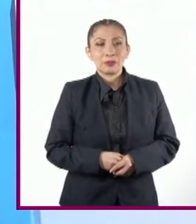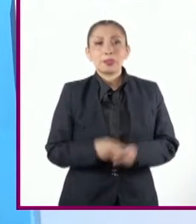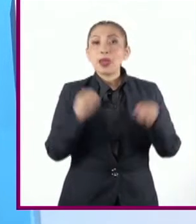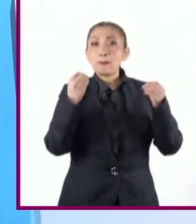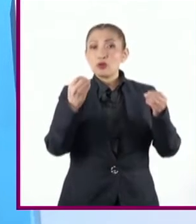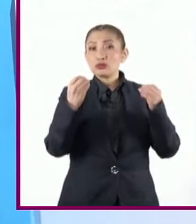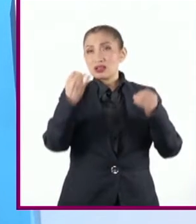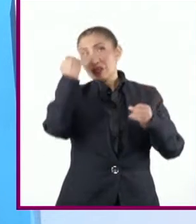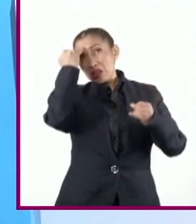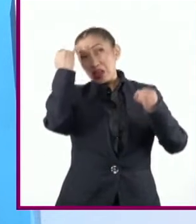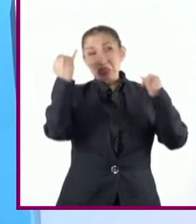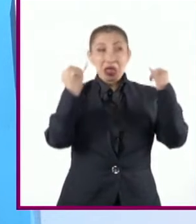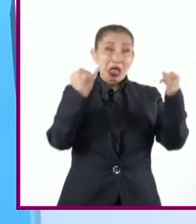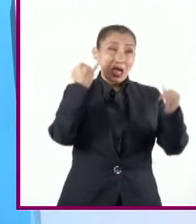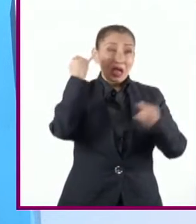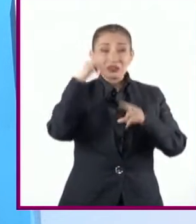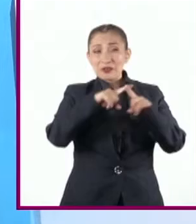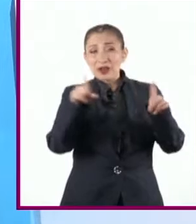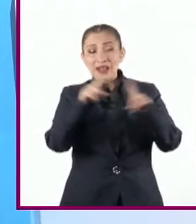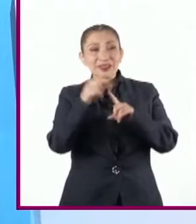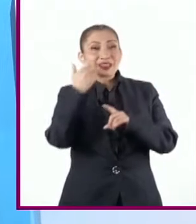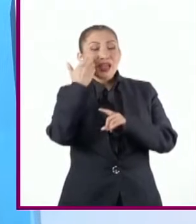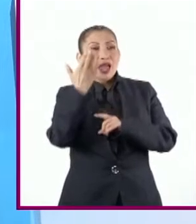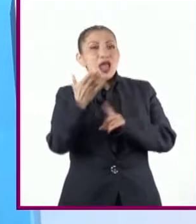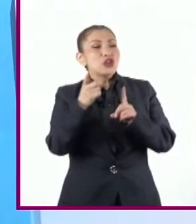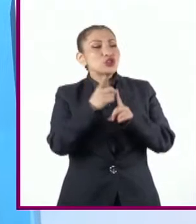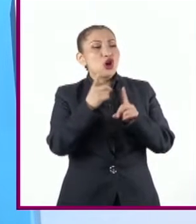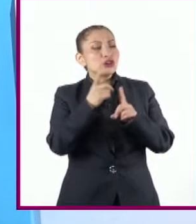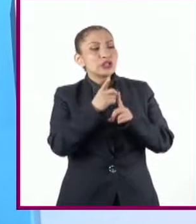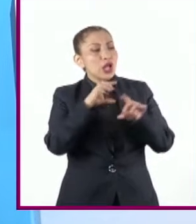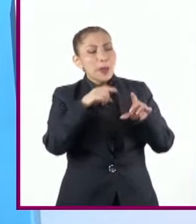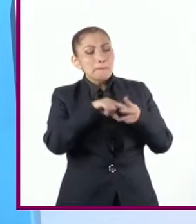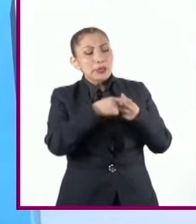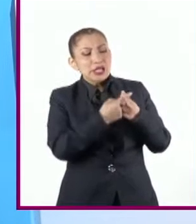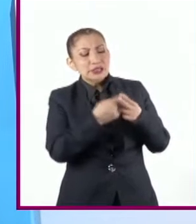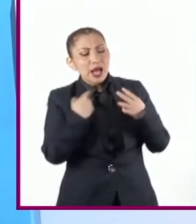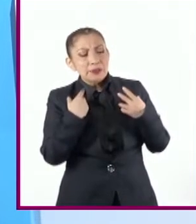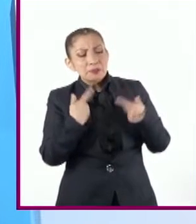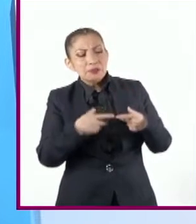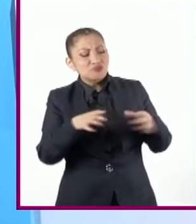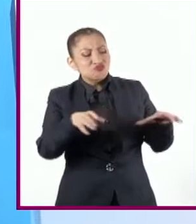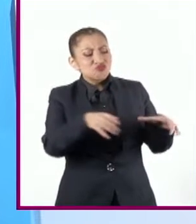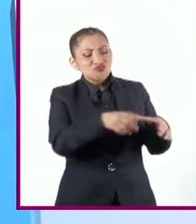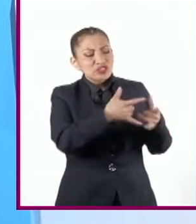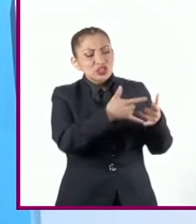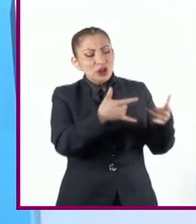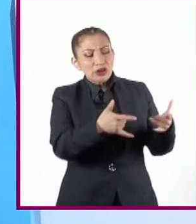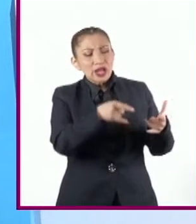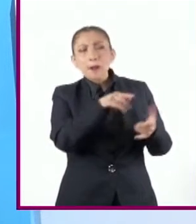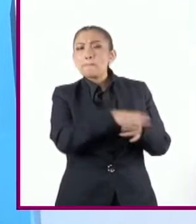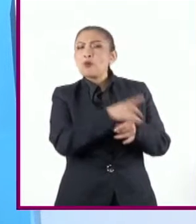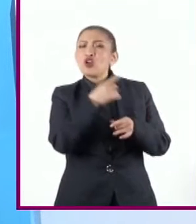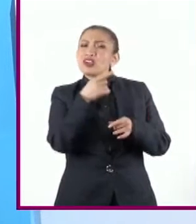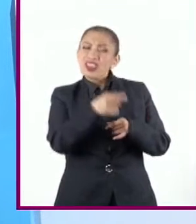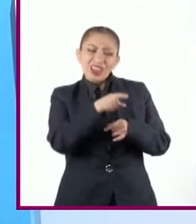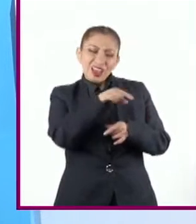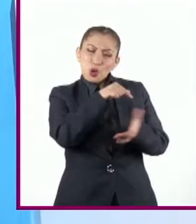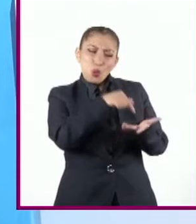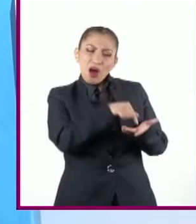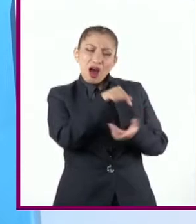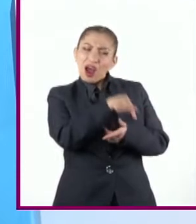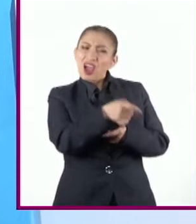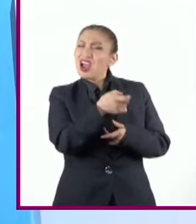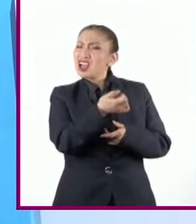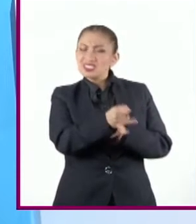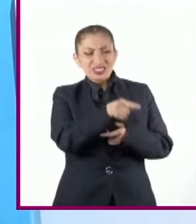Muchos mitos etiológicos intentan trazar el origen de una comunidad, con el objeto de explicar por qué se encuentran en determinado